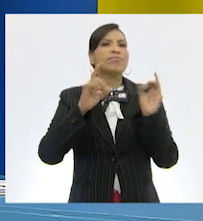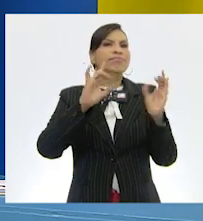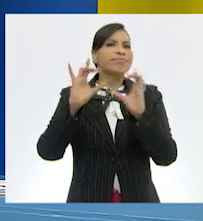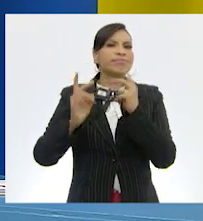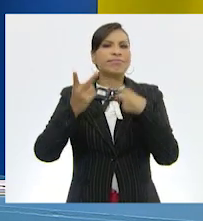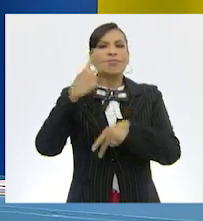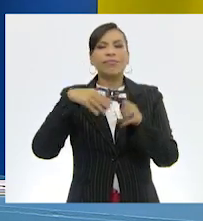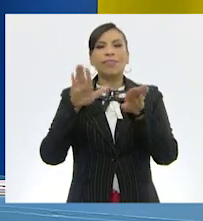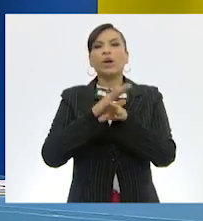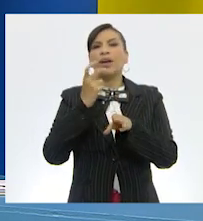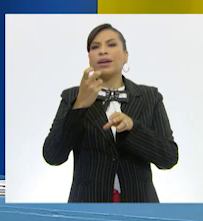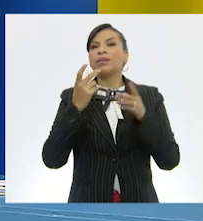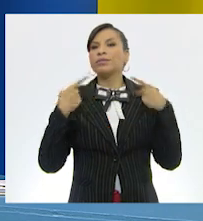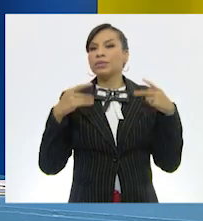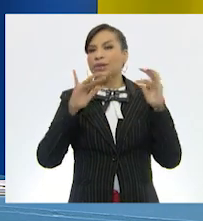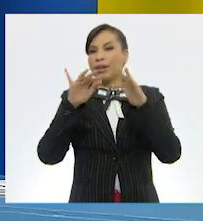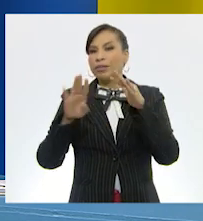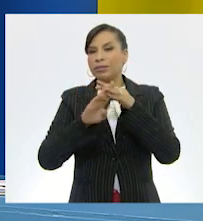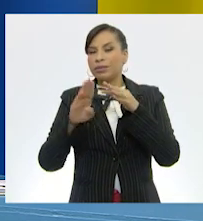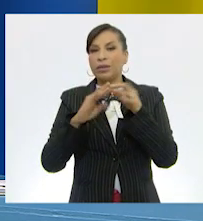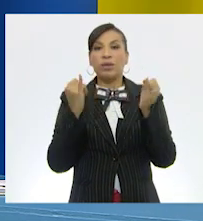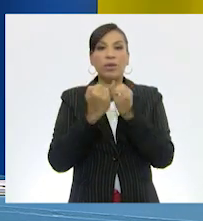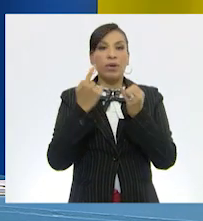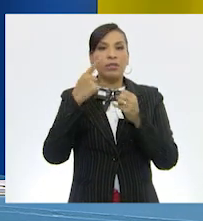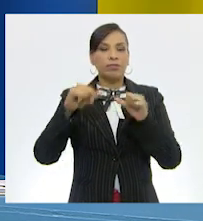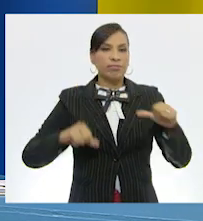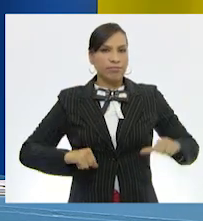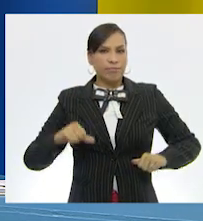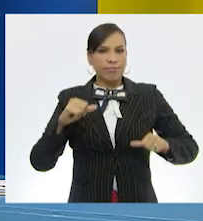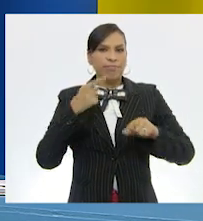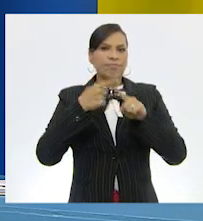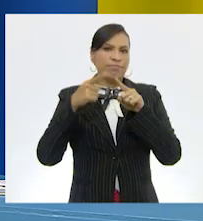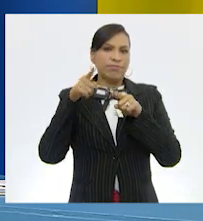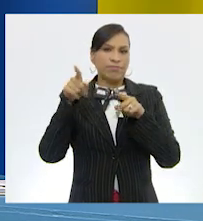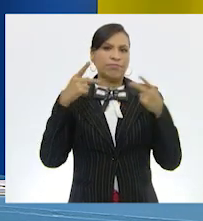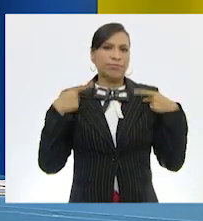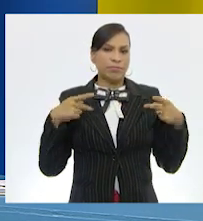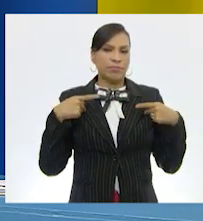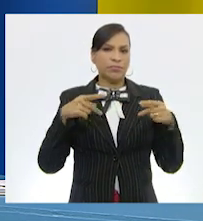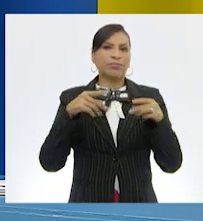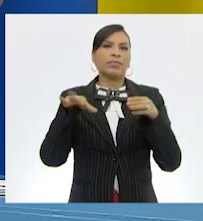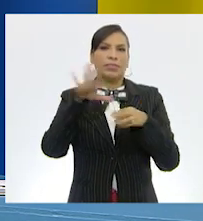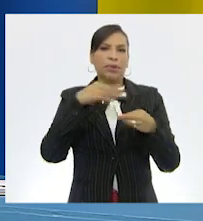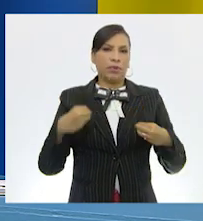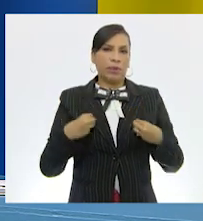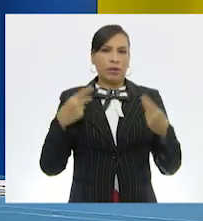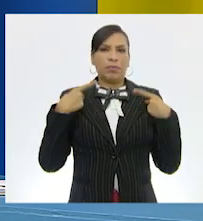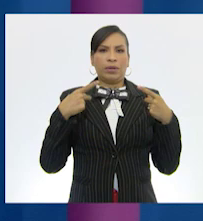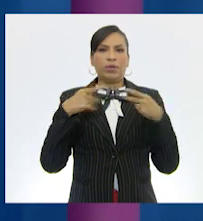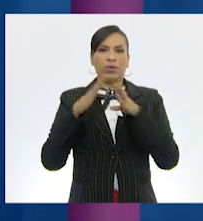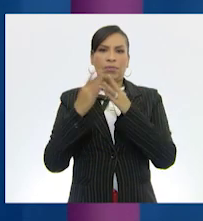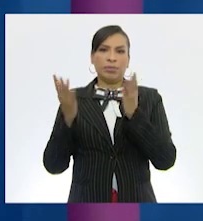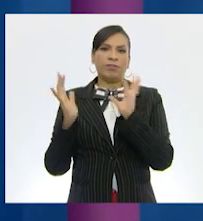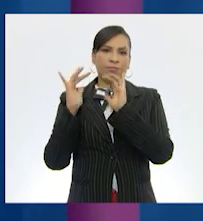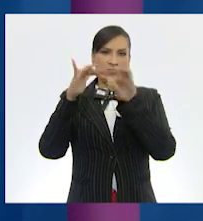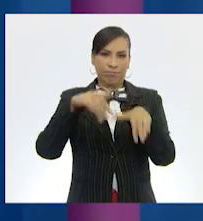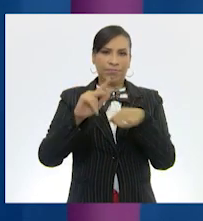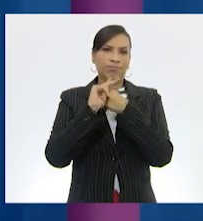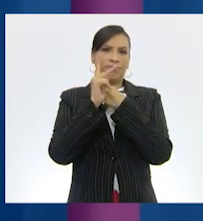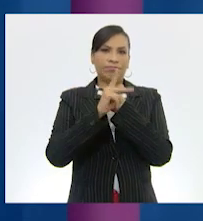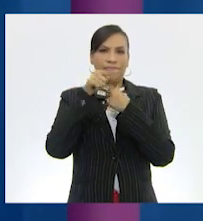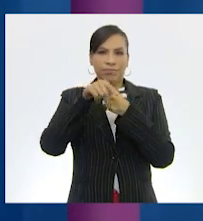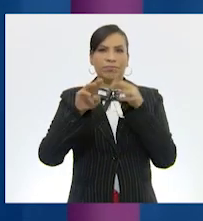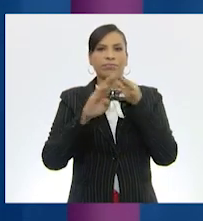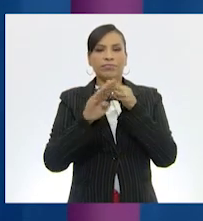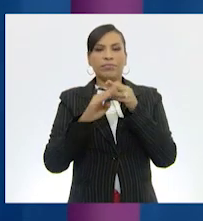que originaron esta, pero también de la actitud de los habitantes de estos países receptores. ¿Y vamos